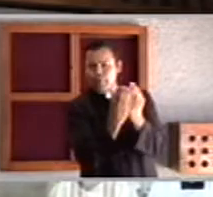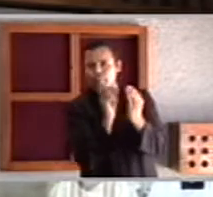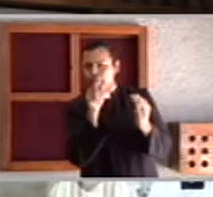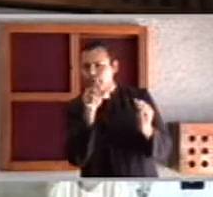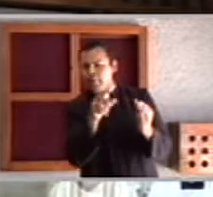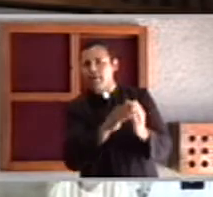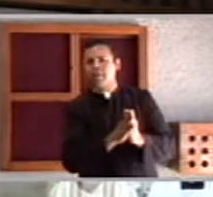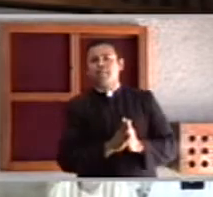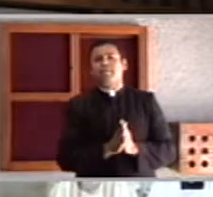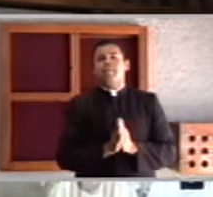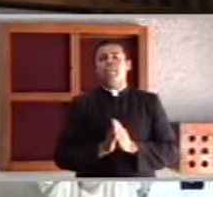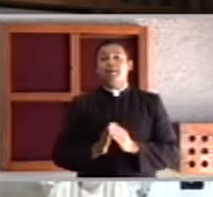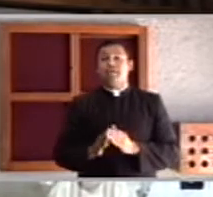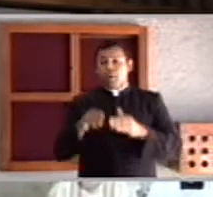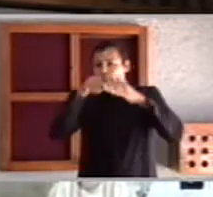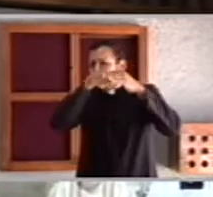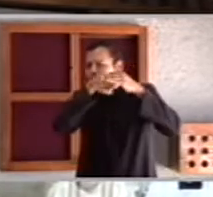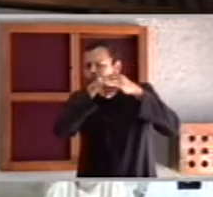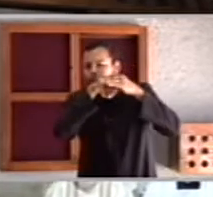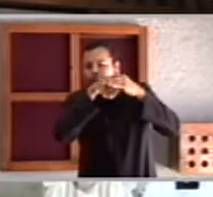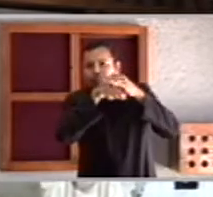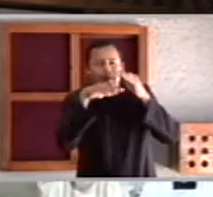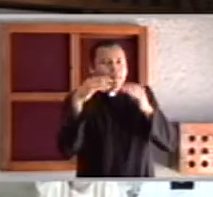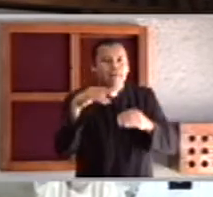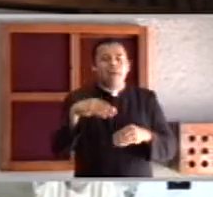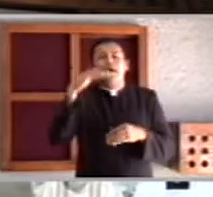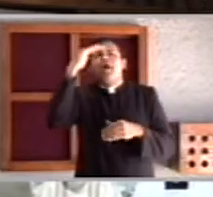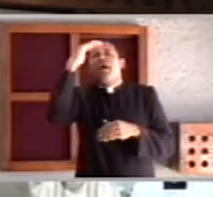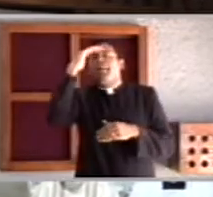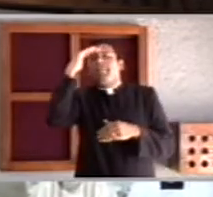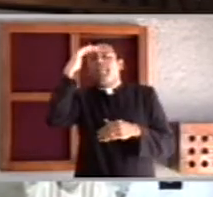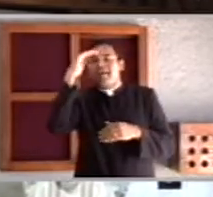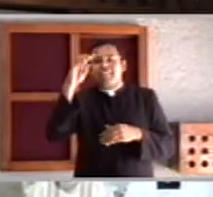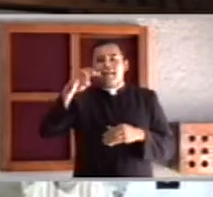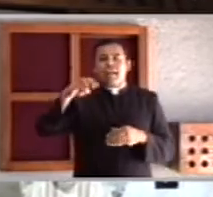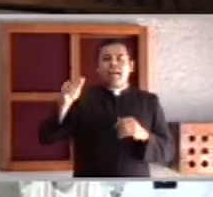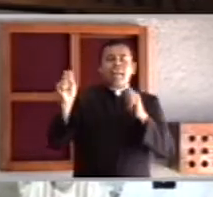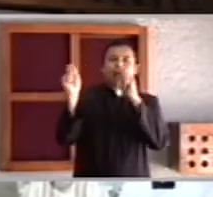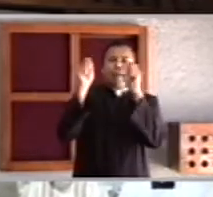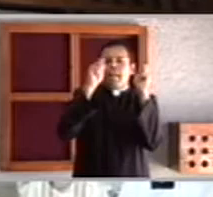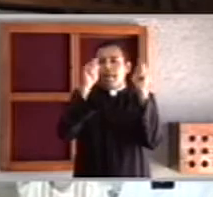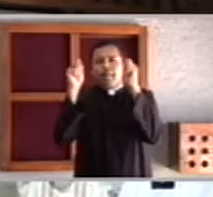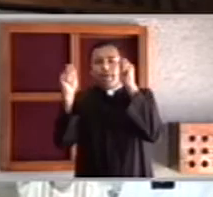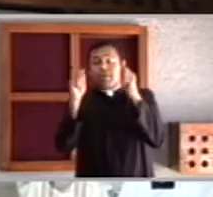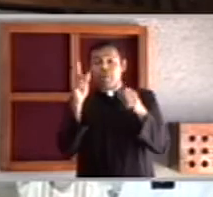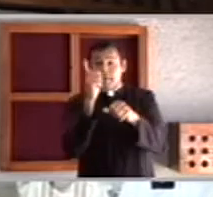Se entra al misterio pascual en la unción de Jesús.